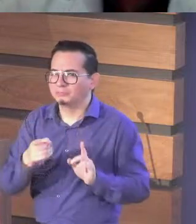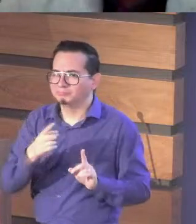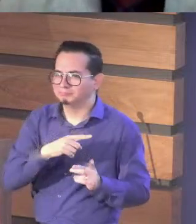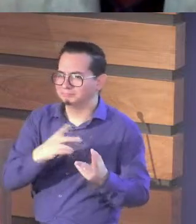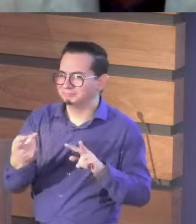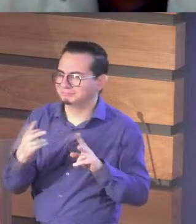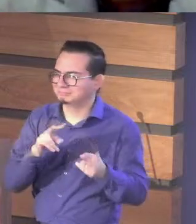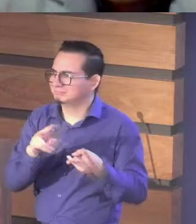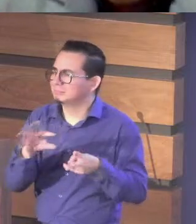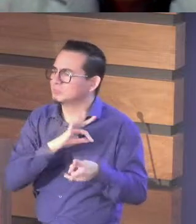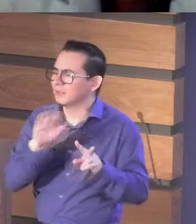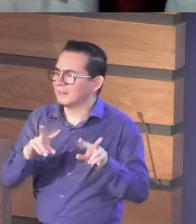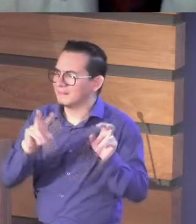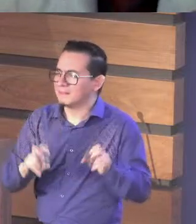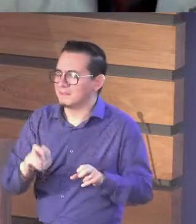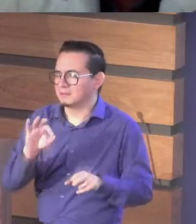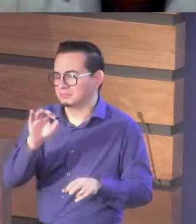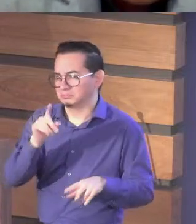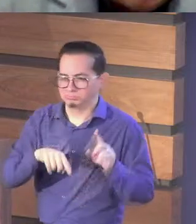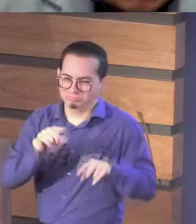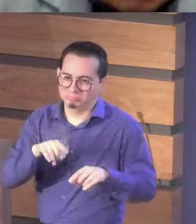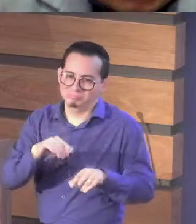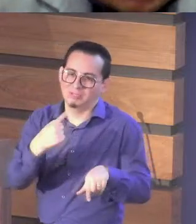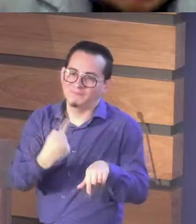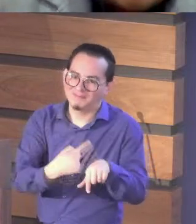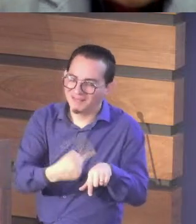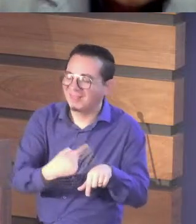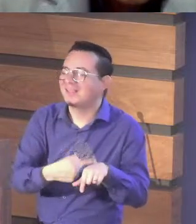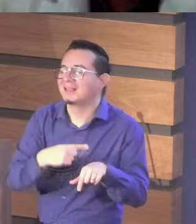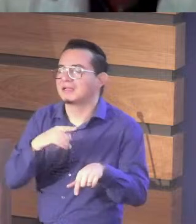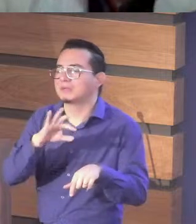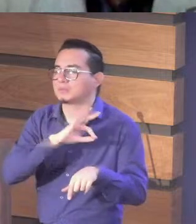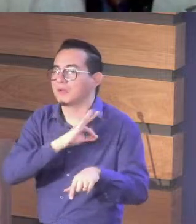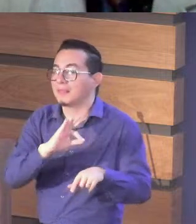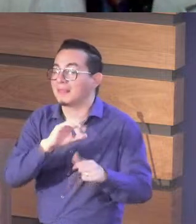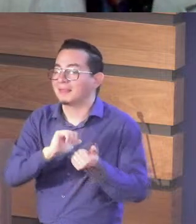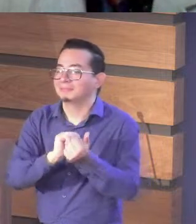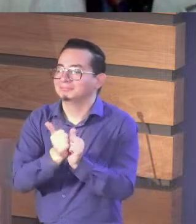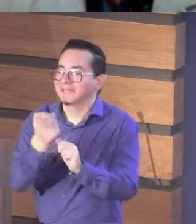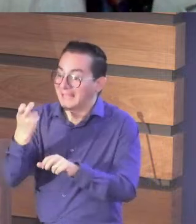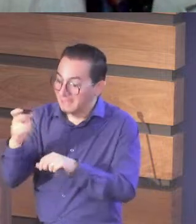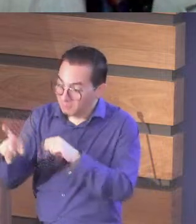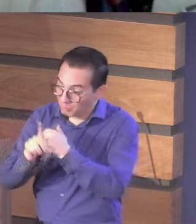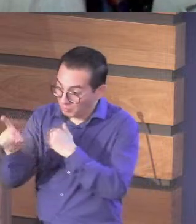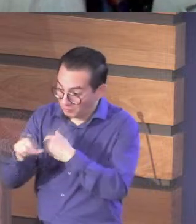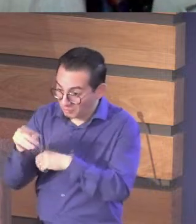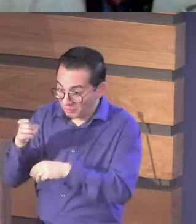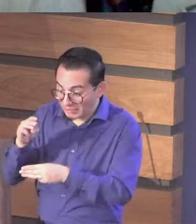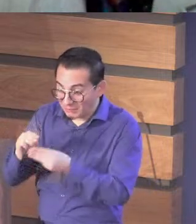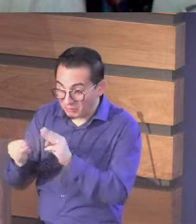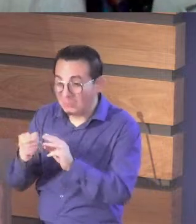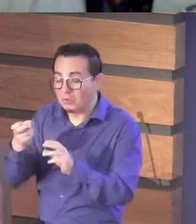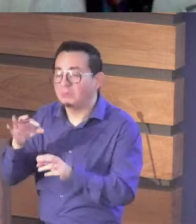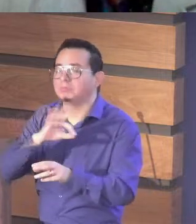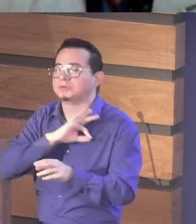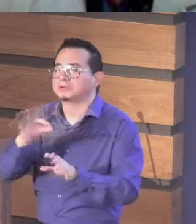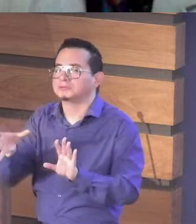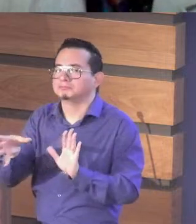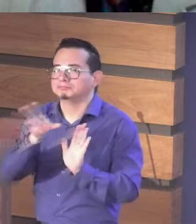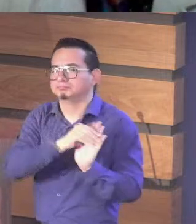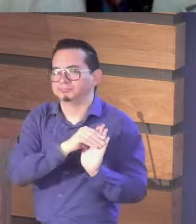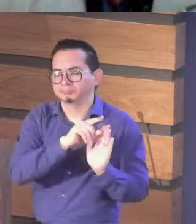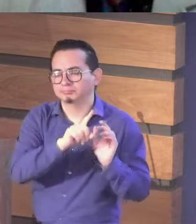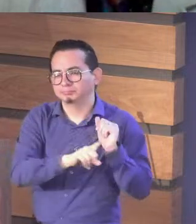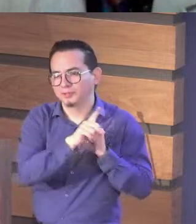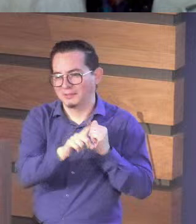que también la presión alta es una enfermedad crónica degenerativa que puede afectar a los órganos. Es